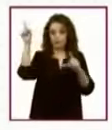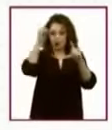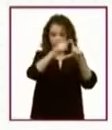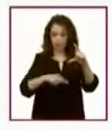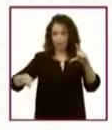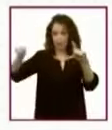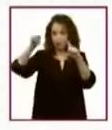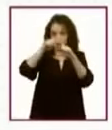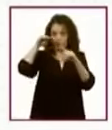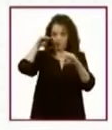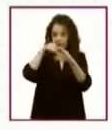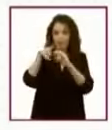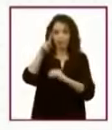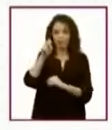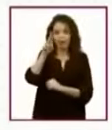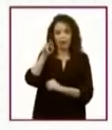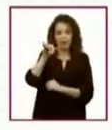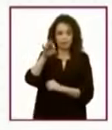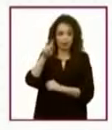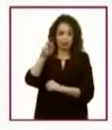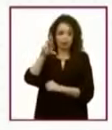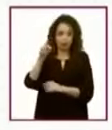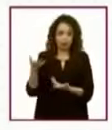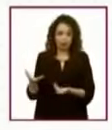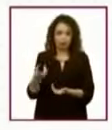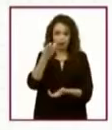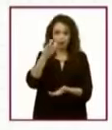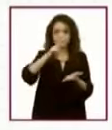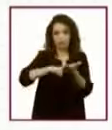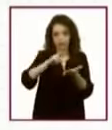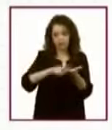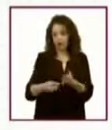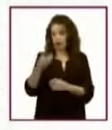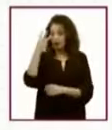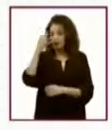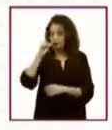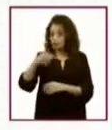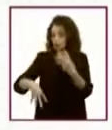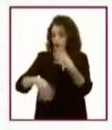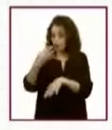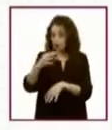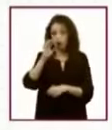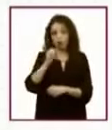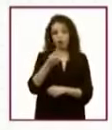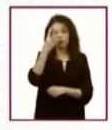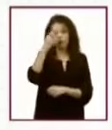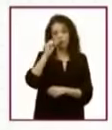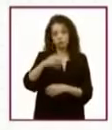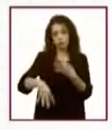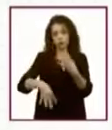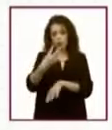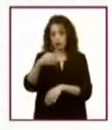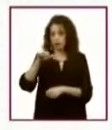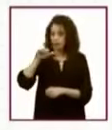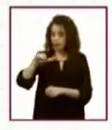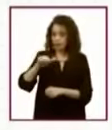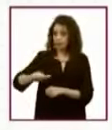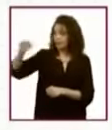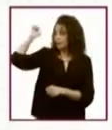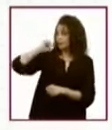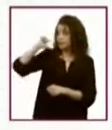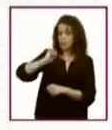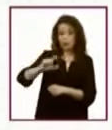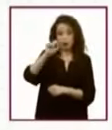a 3.14 o a 3.1416. En el siglo XX, se utilizó como herramienta